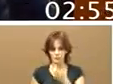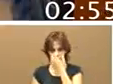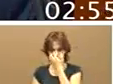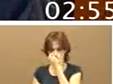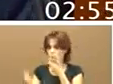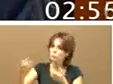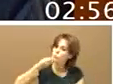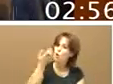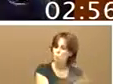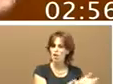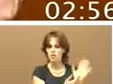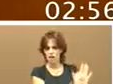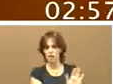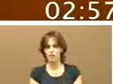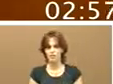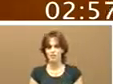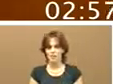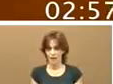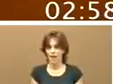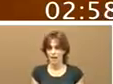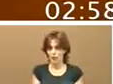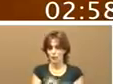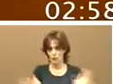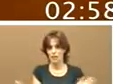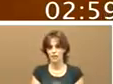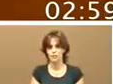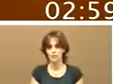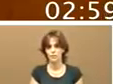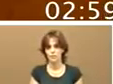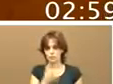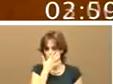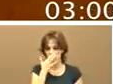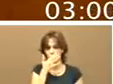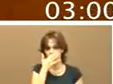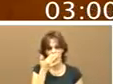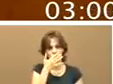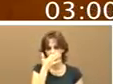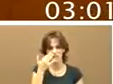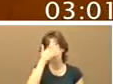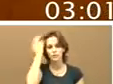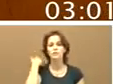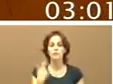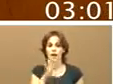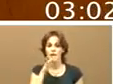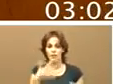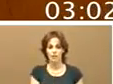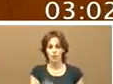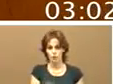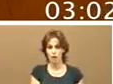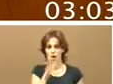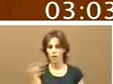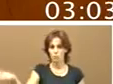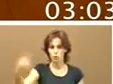propusieron ¿cómo? claro lo propusieron y ahora ustedes y ahora ustedes